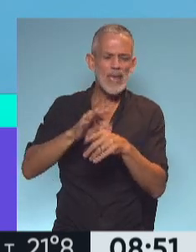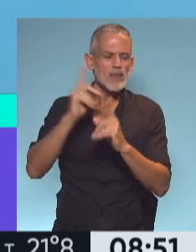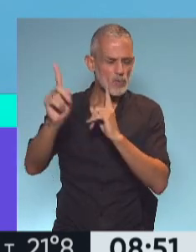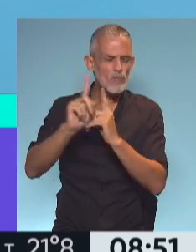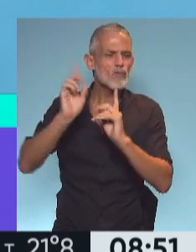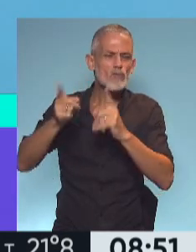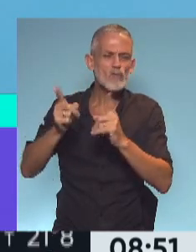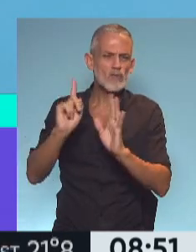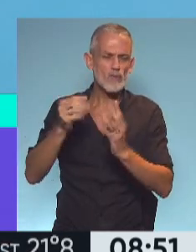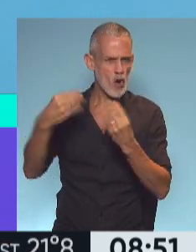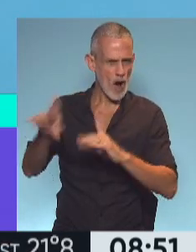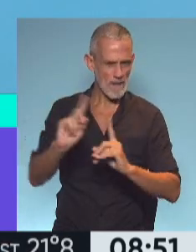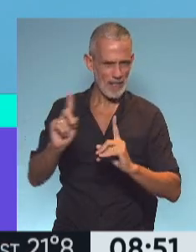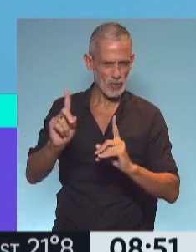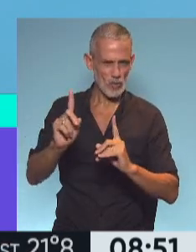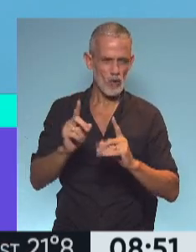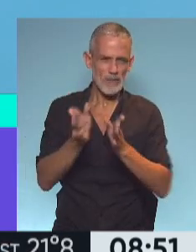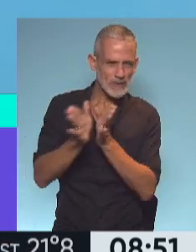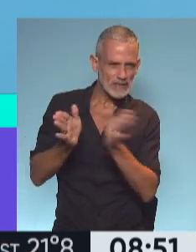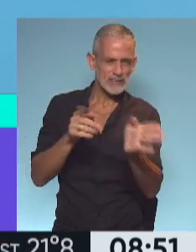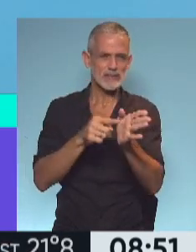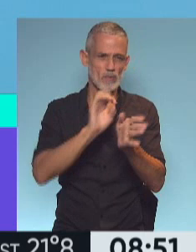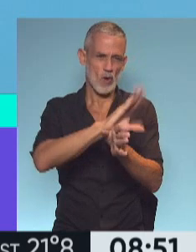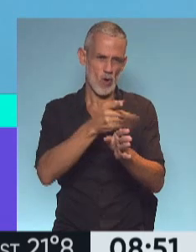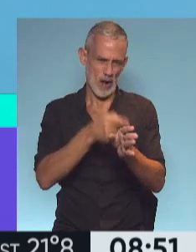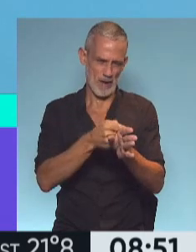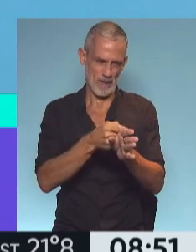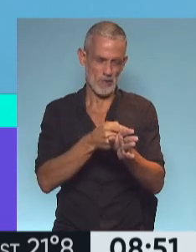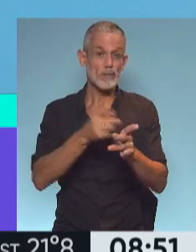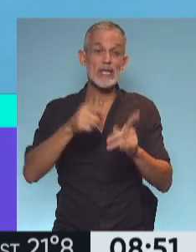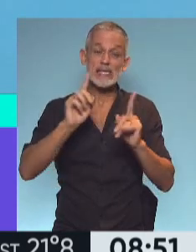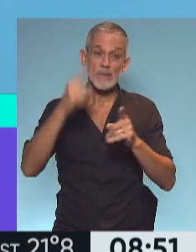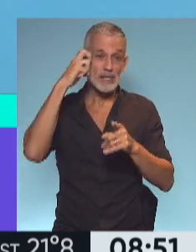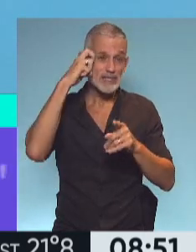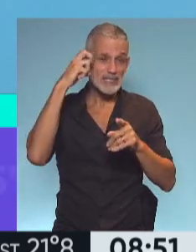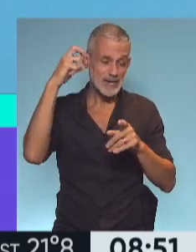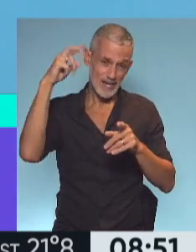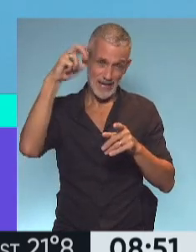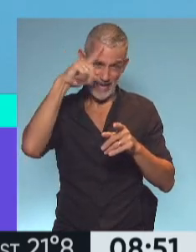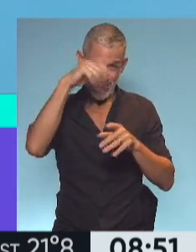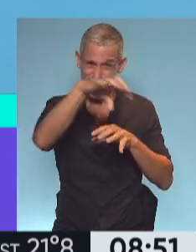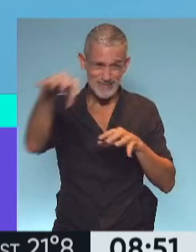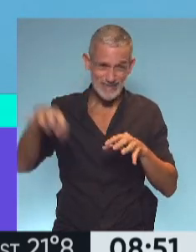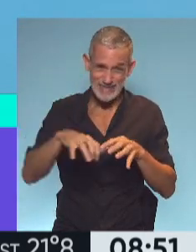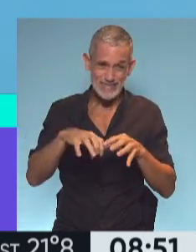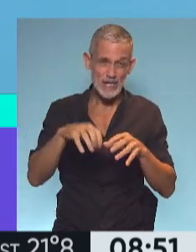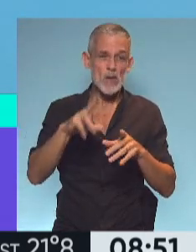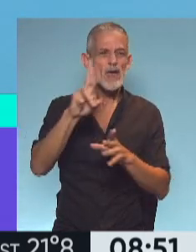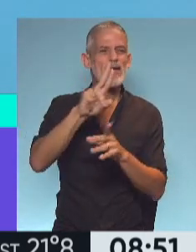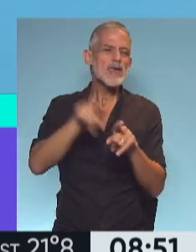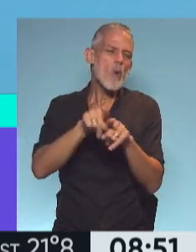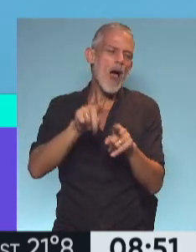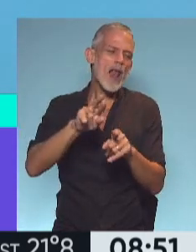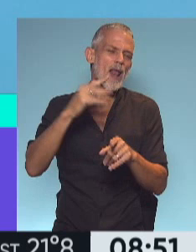muy, muy importante. Y también es muy importante remarcar que nuestro sistema de salud no es el sistema de salud de marzo de